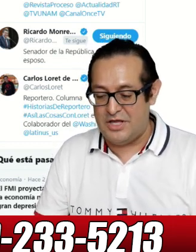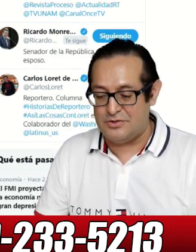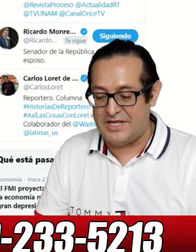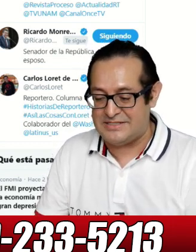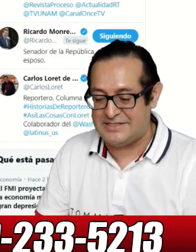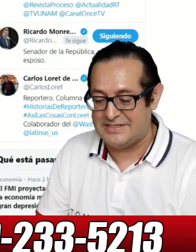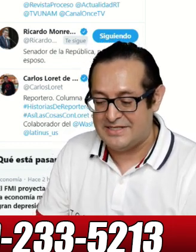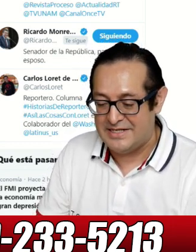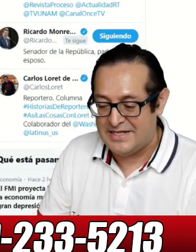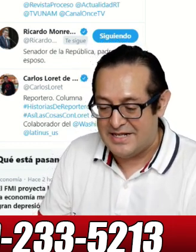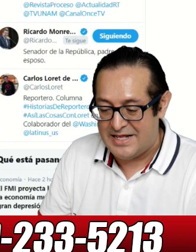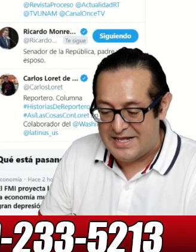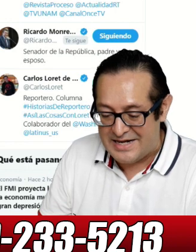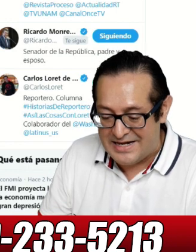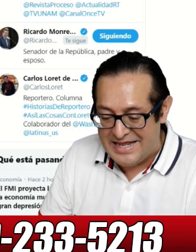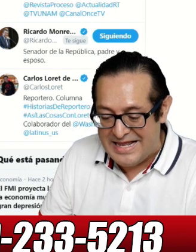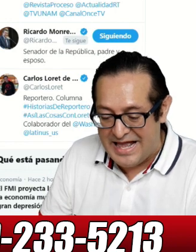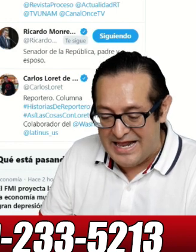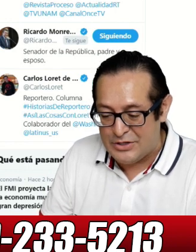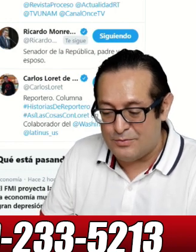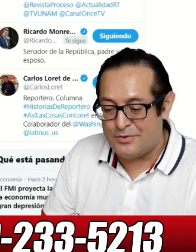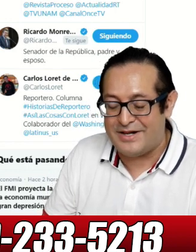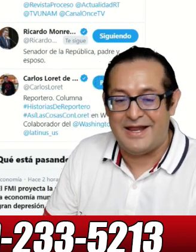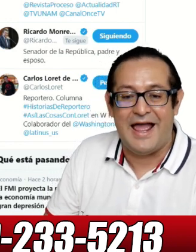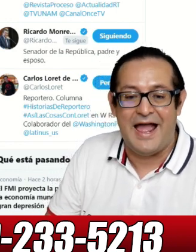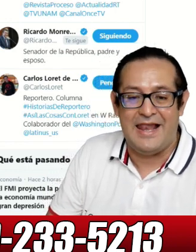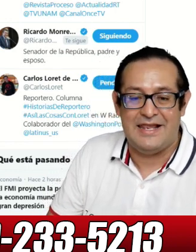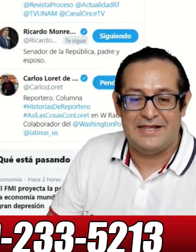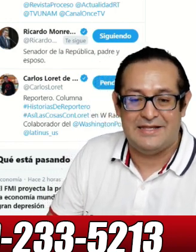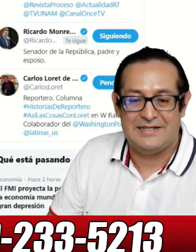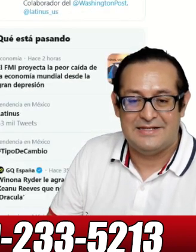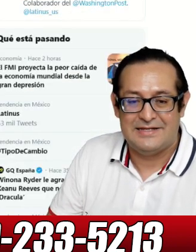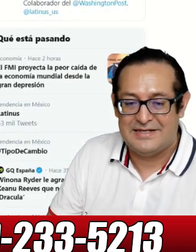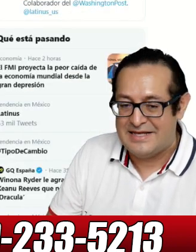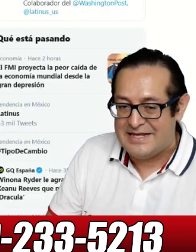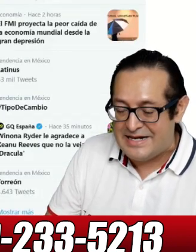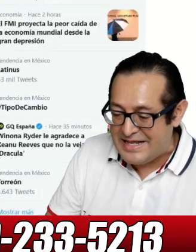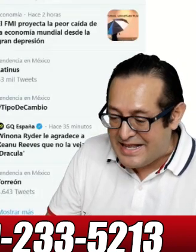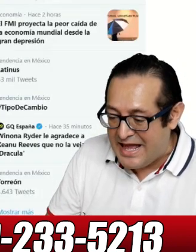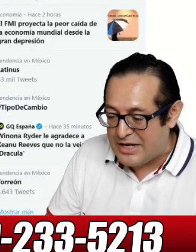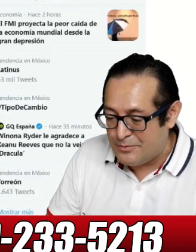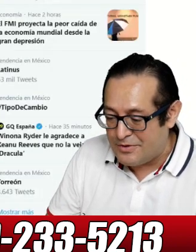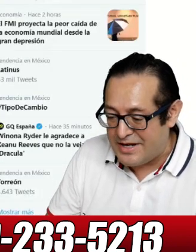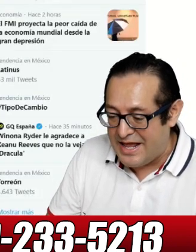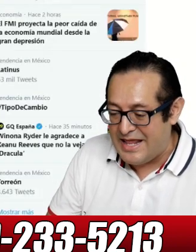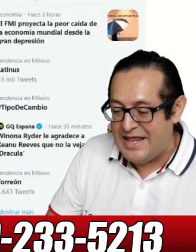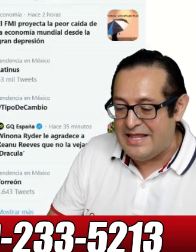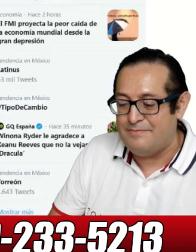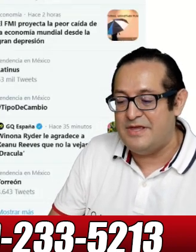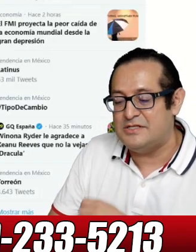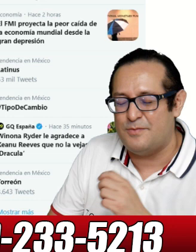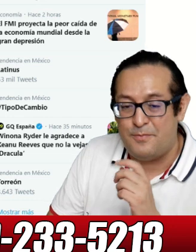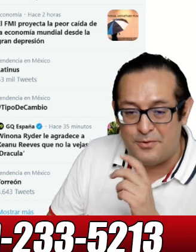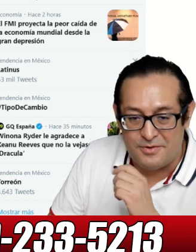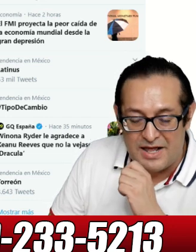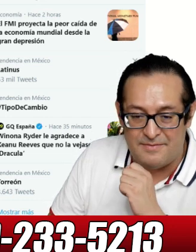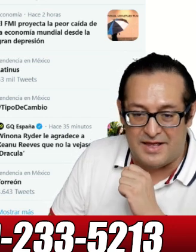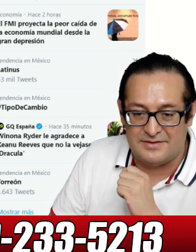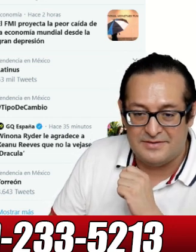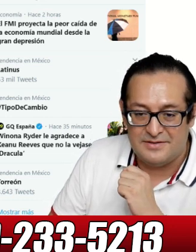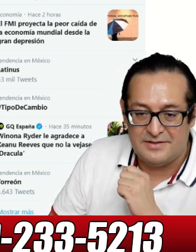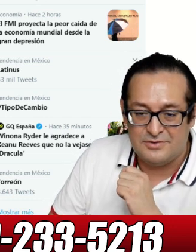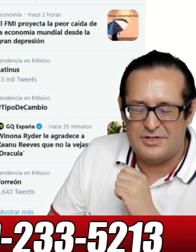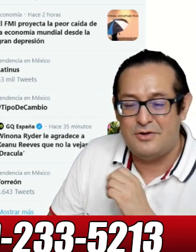y uno de ellos es Ricardo Monreal. Ricardo Monreal, en el mismo